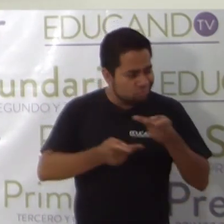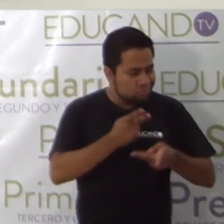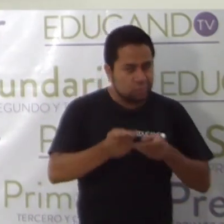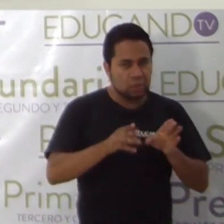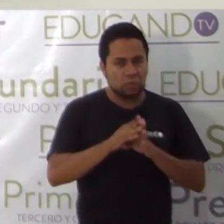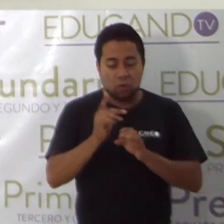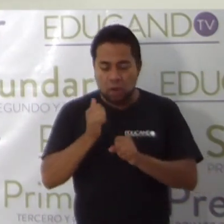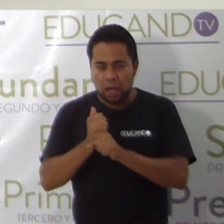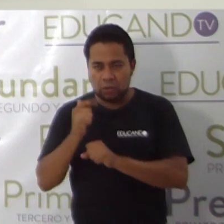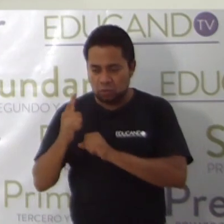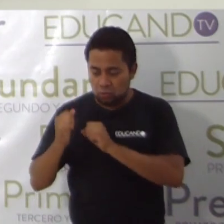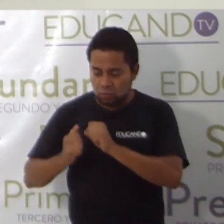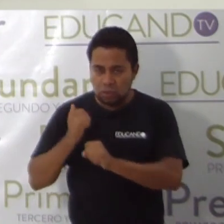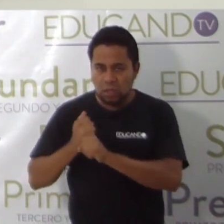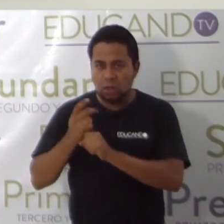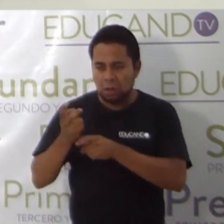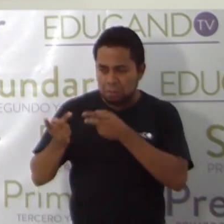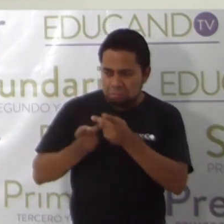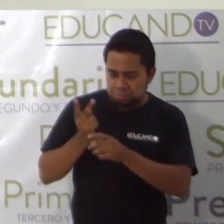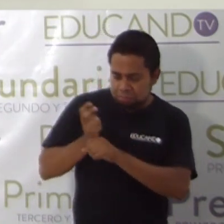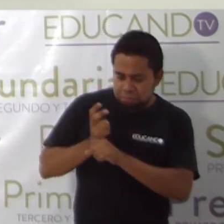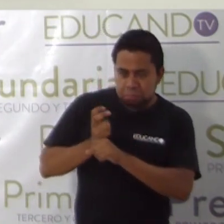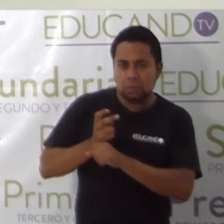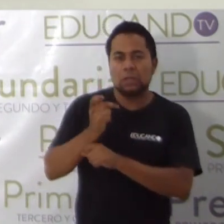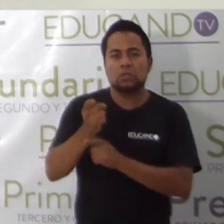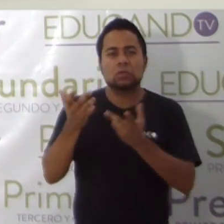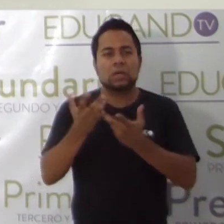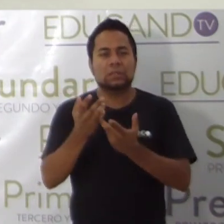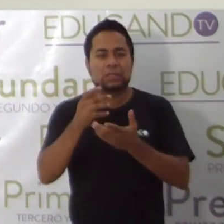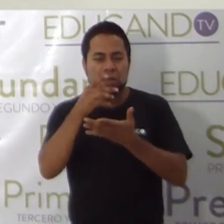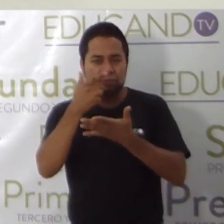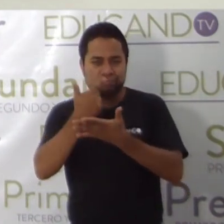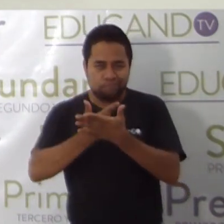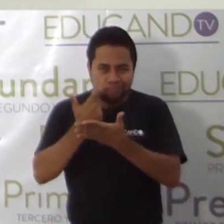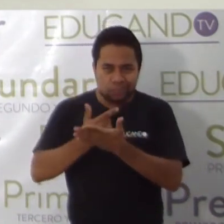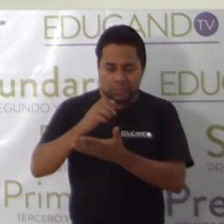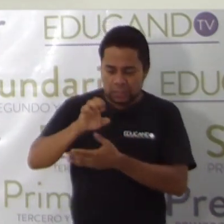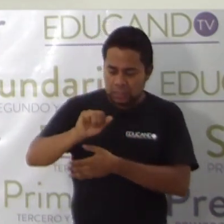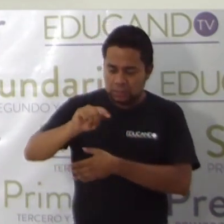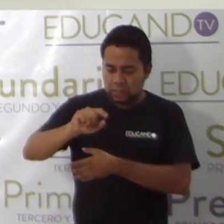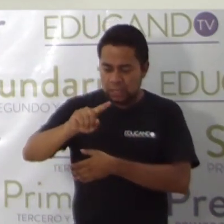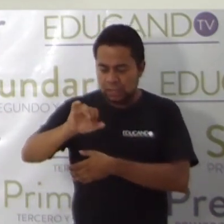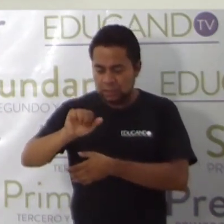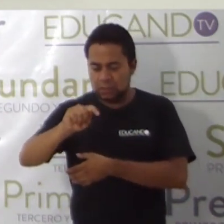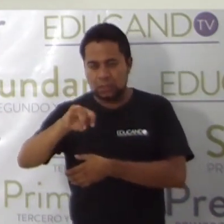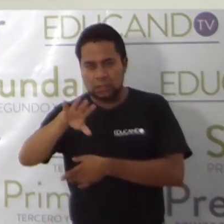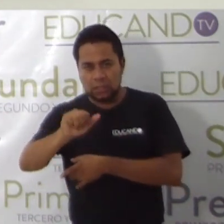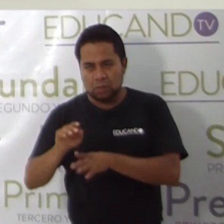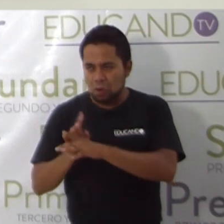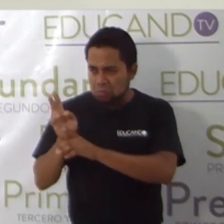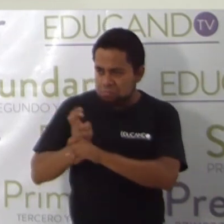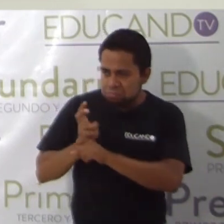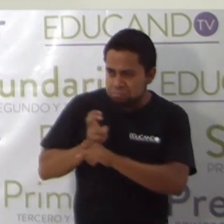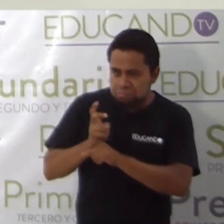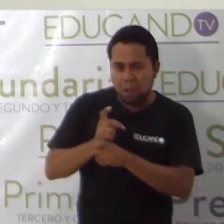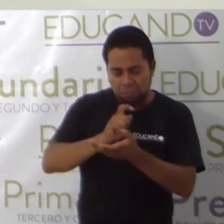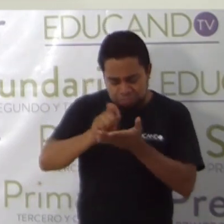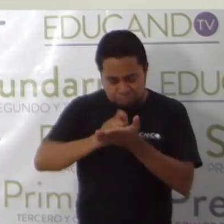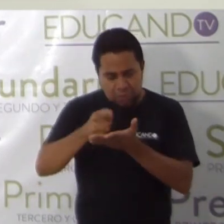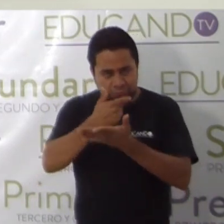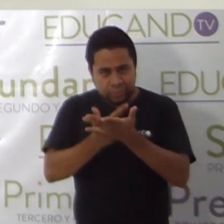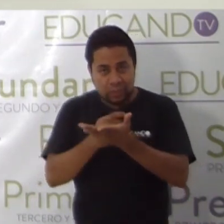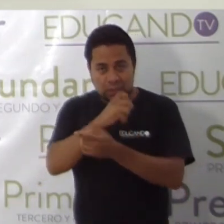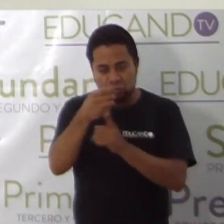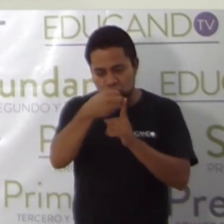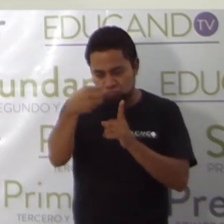anualmente. Entonces, esto es lo que hace la estadística, recoger información común y clasificarla, ordenarla para